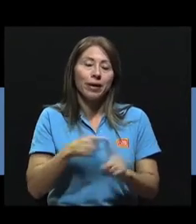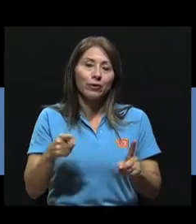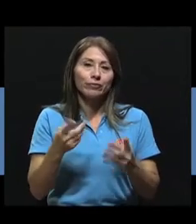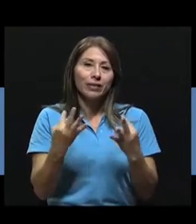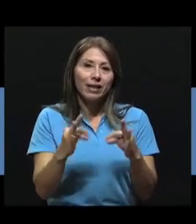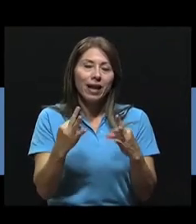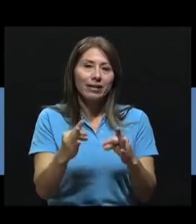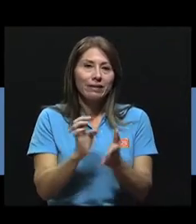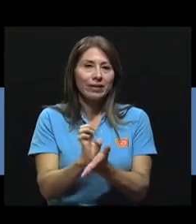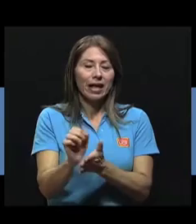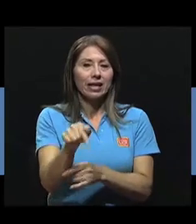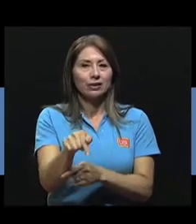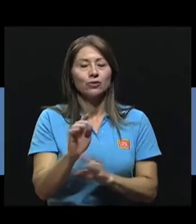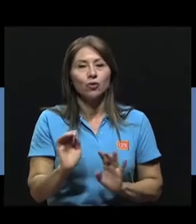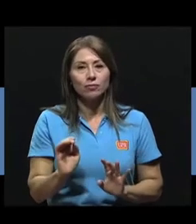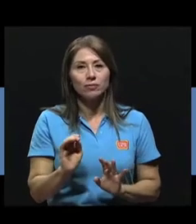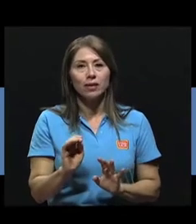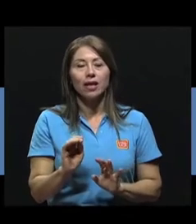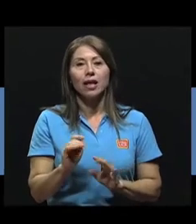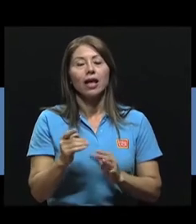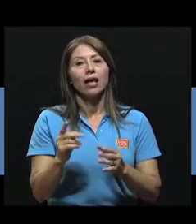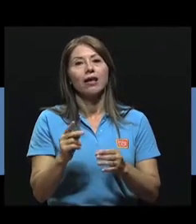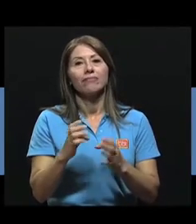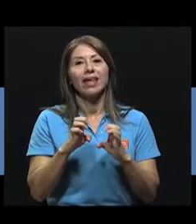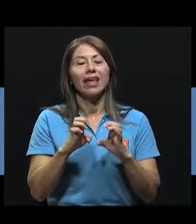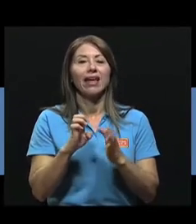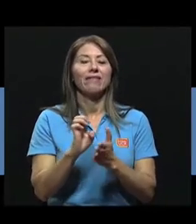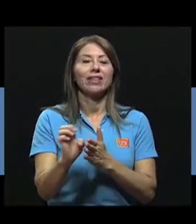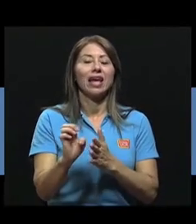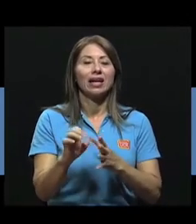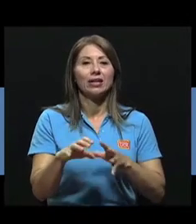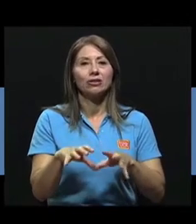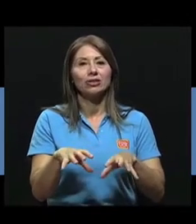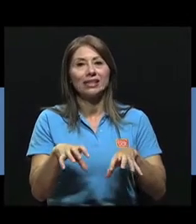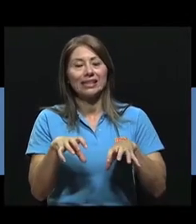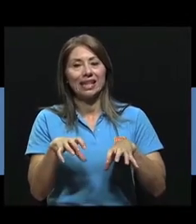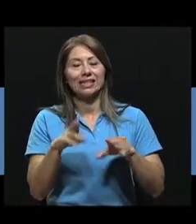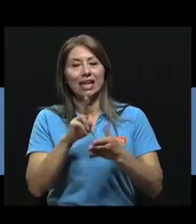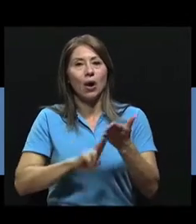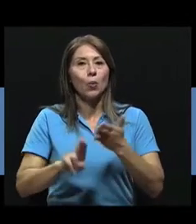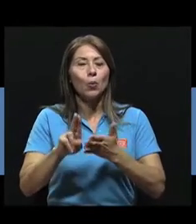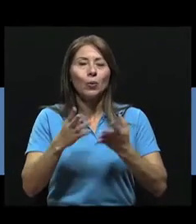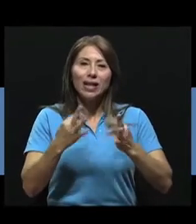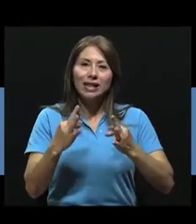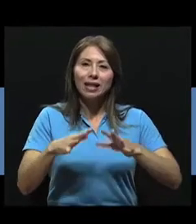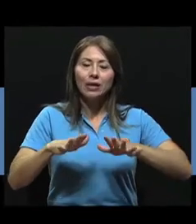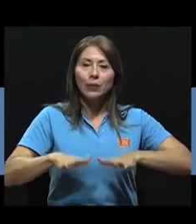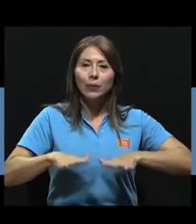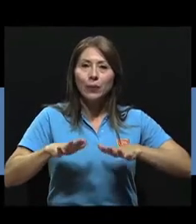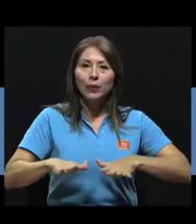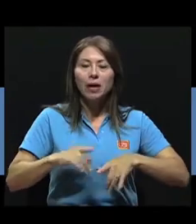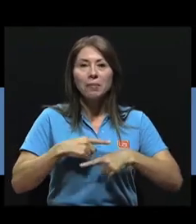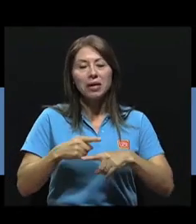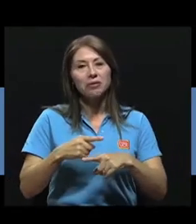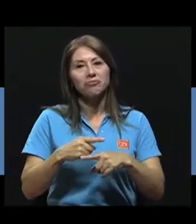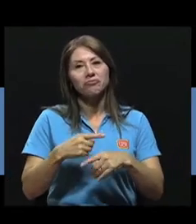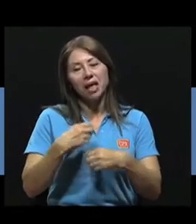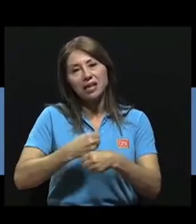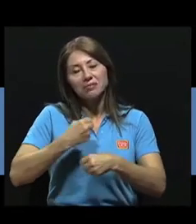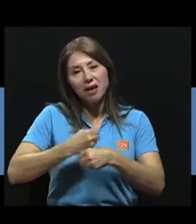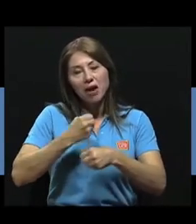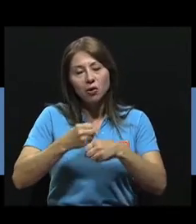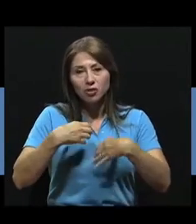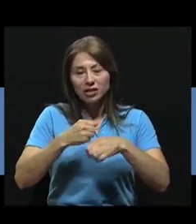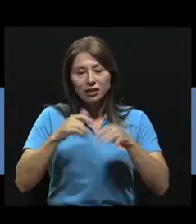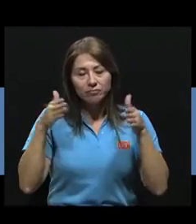pero ser lo posible comentar esas cosas, evitar los estreses de la U, ser como lo más relajado posible, pero estar haciendo